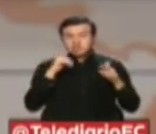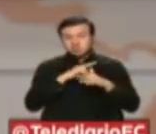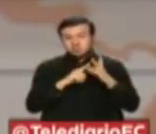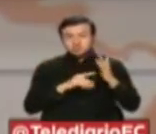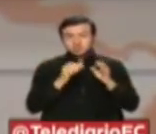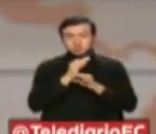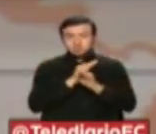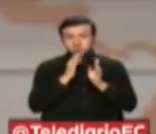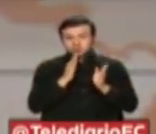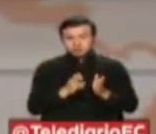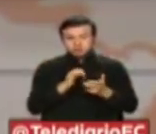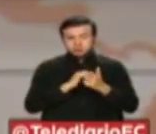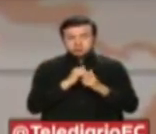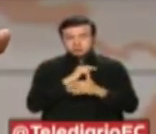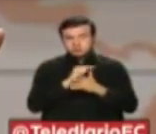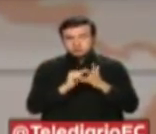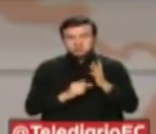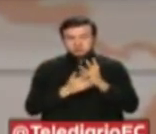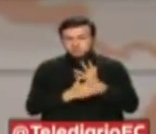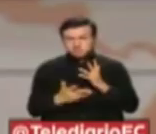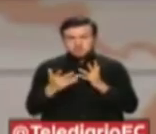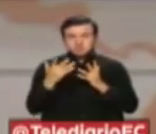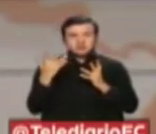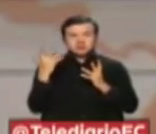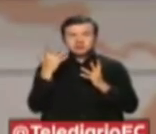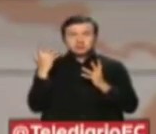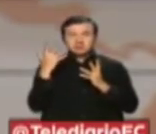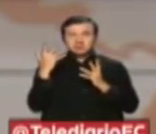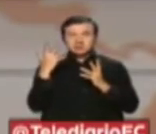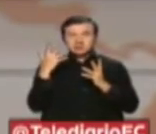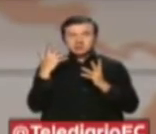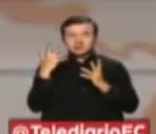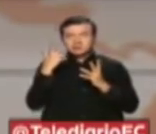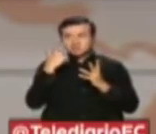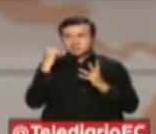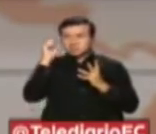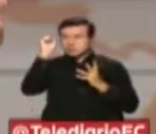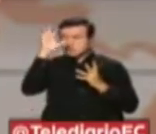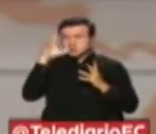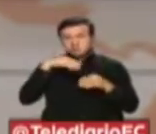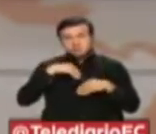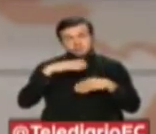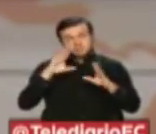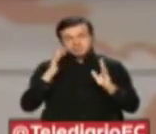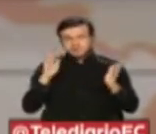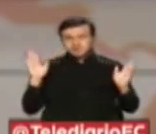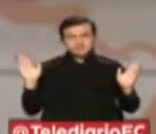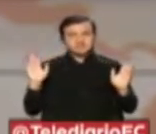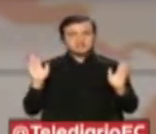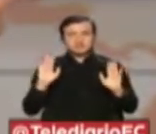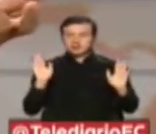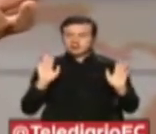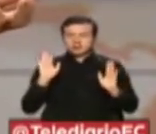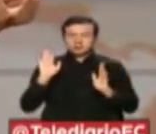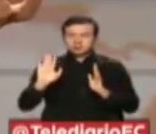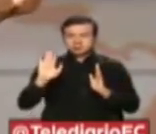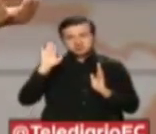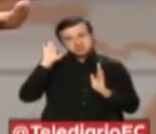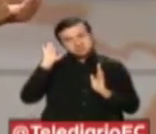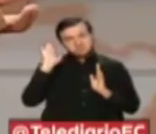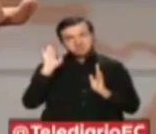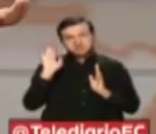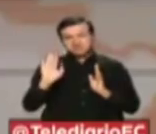funcionarios que ha habido yo creo que no podemos aceptar un vídeo de esta manera pero está bien tiene la